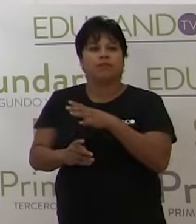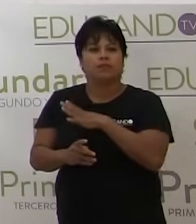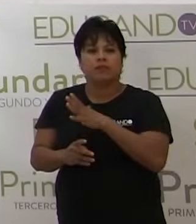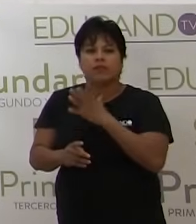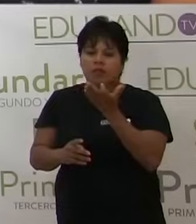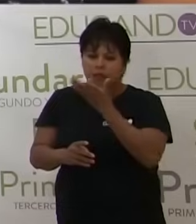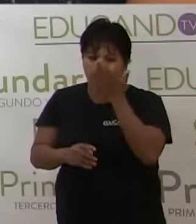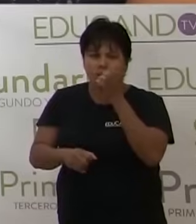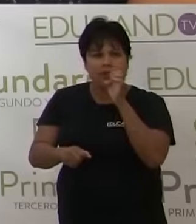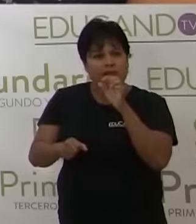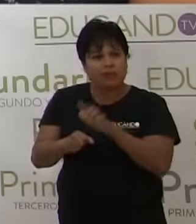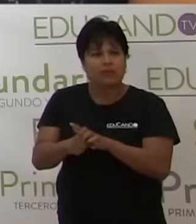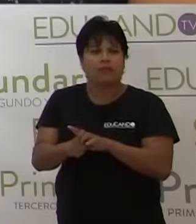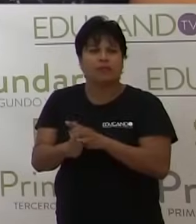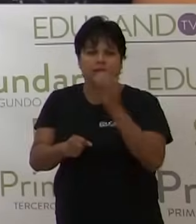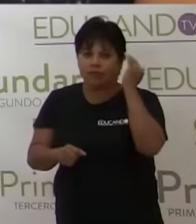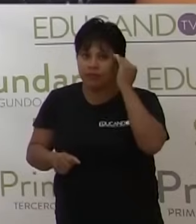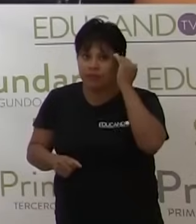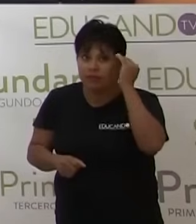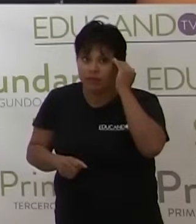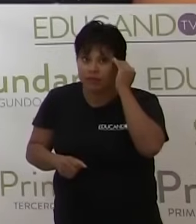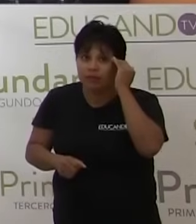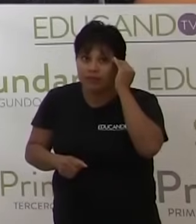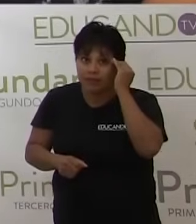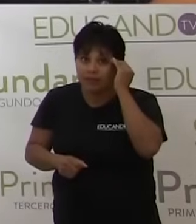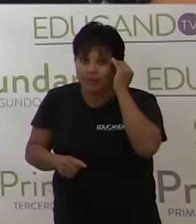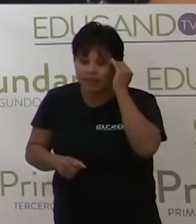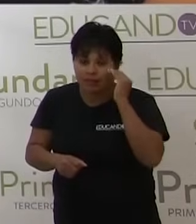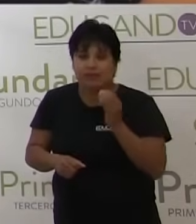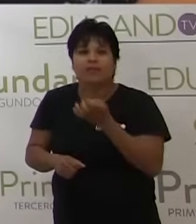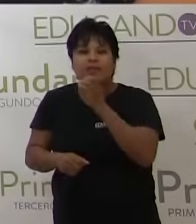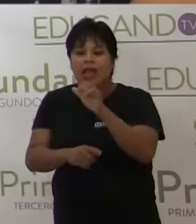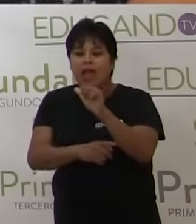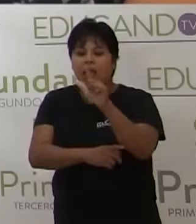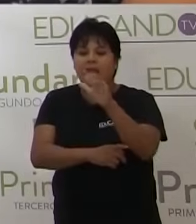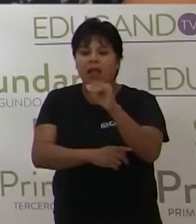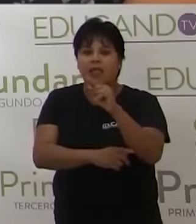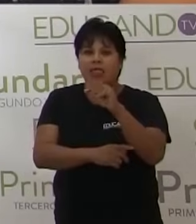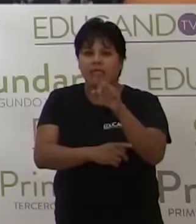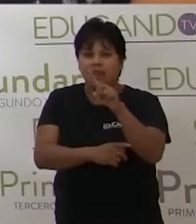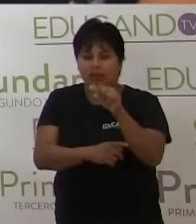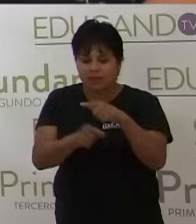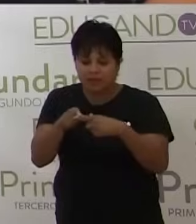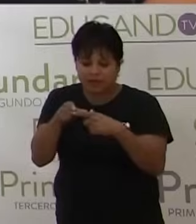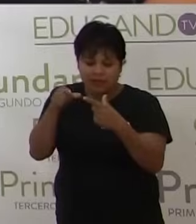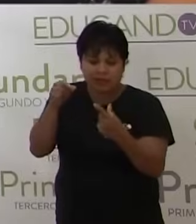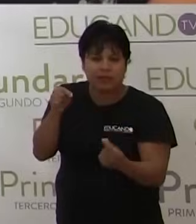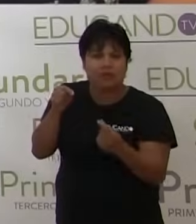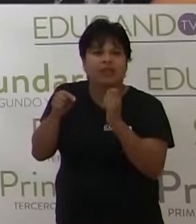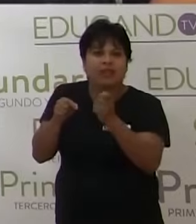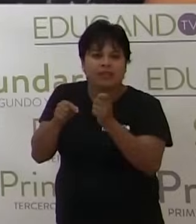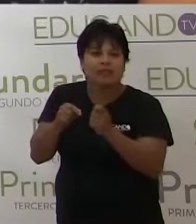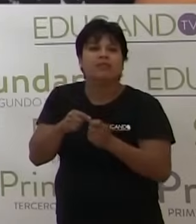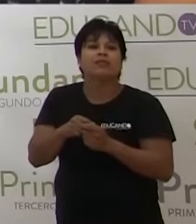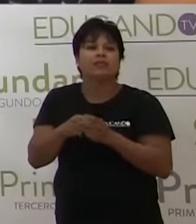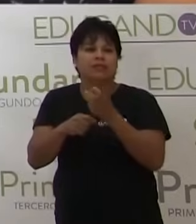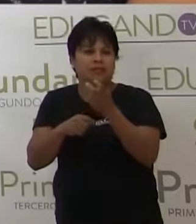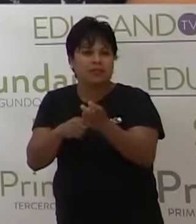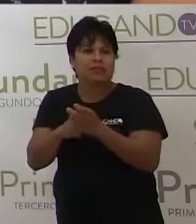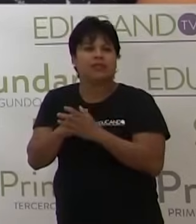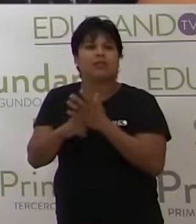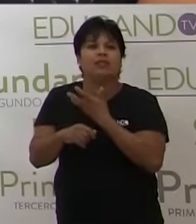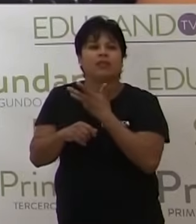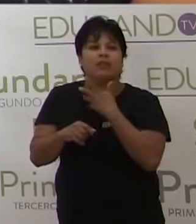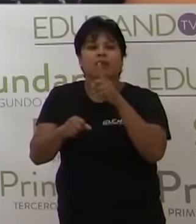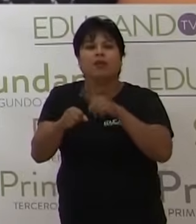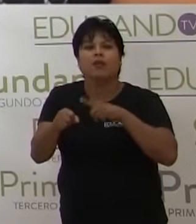flor muy especial la conoces sí es un alcatras Dime qué color tiene blanco y qué color